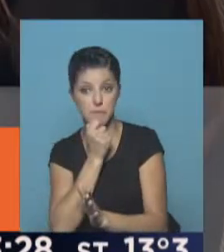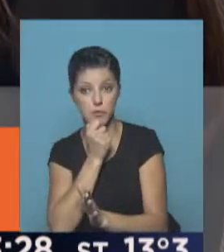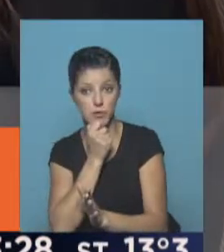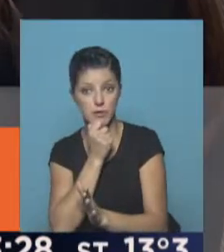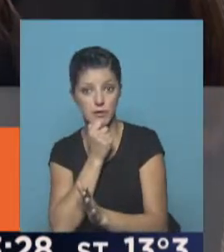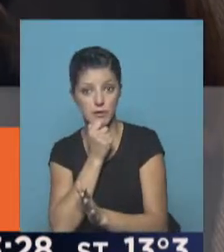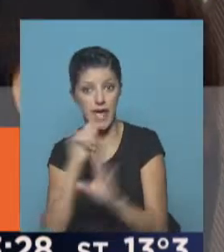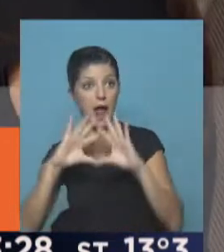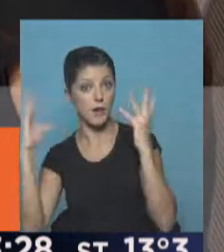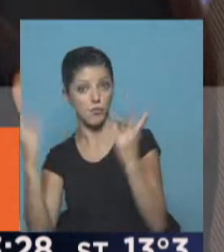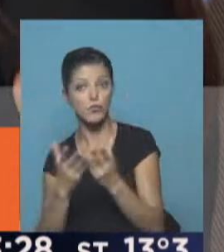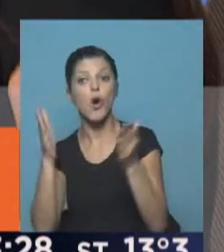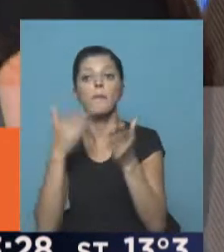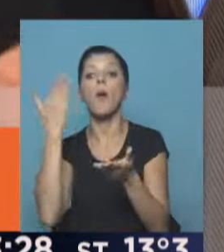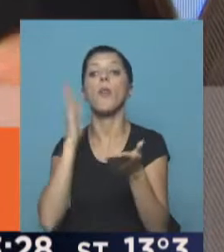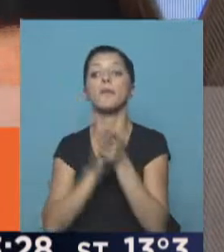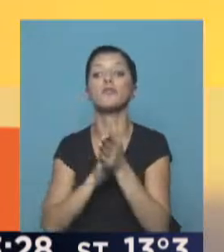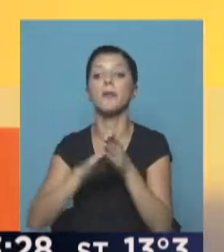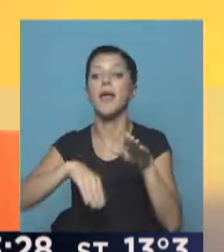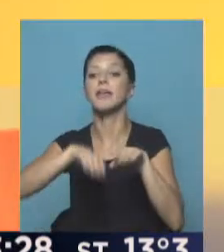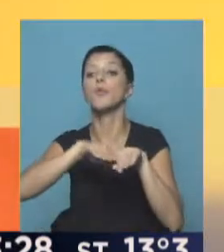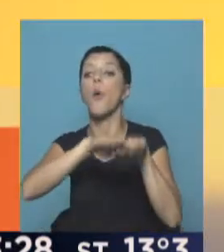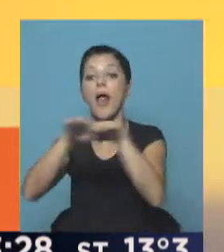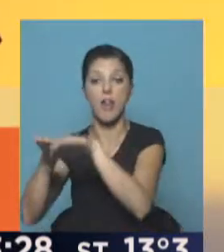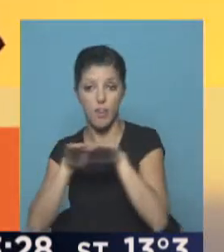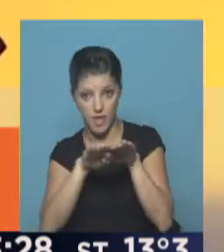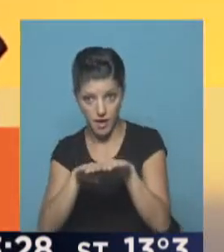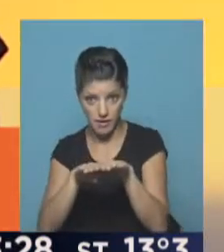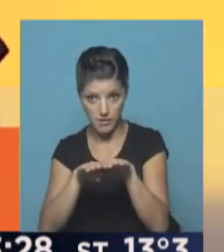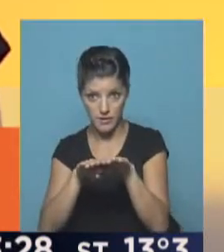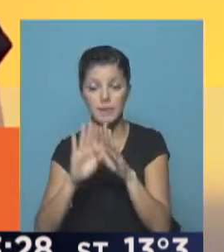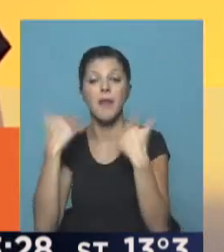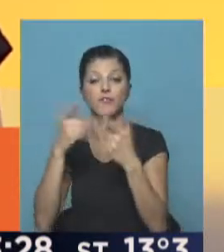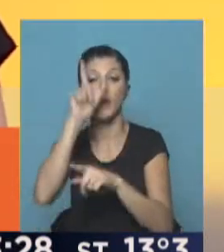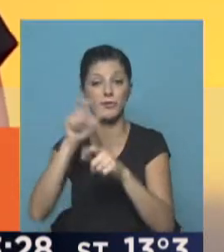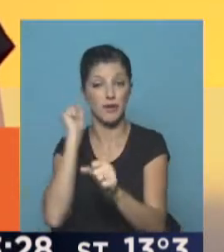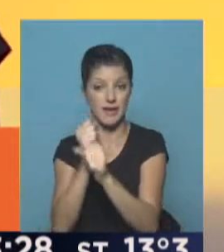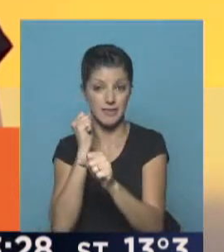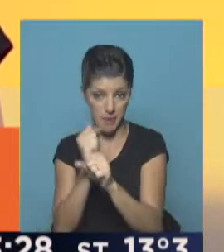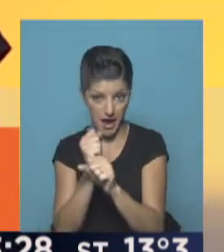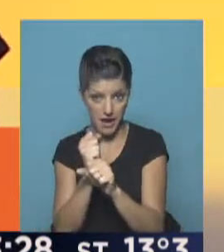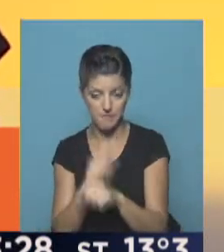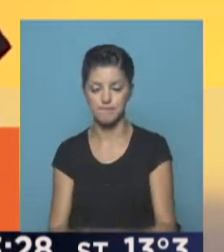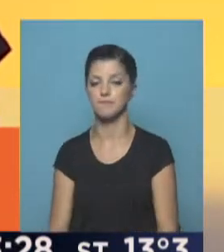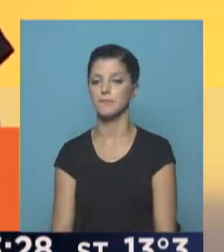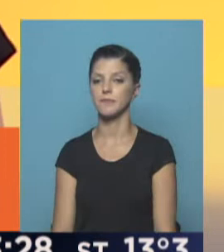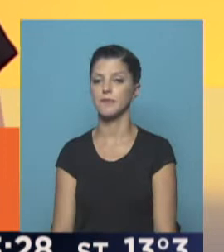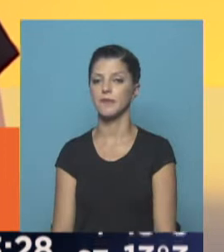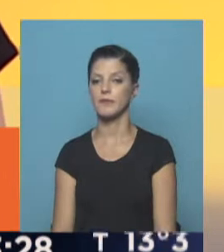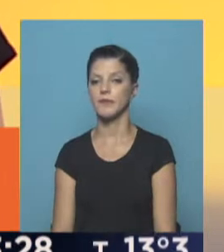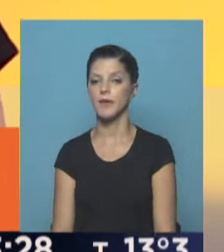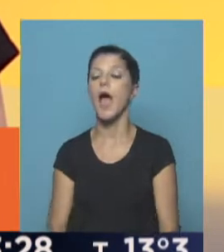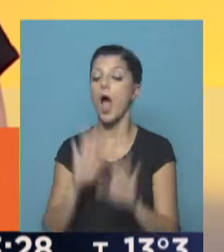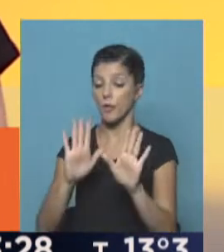el mundo y la equidad y los beneficios del trabajador. Entonces, veremos. Lo que sí es interesante también